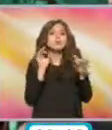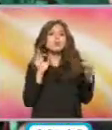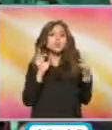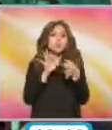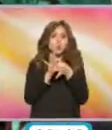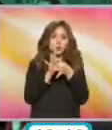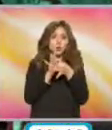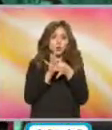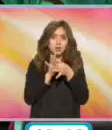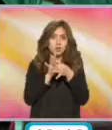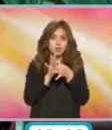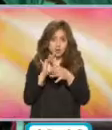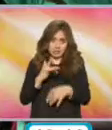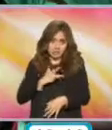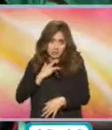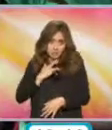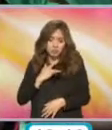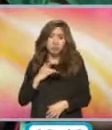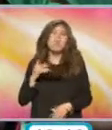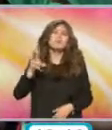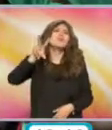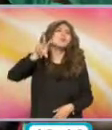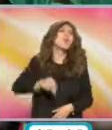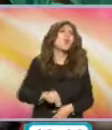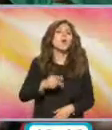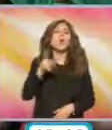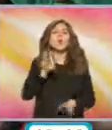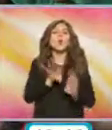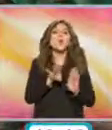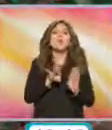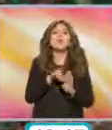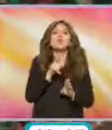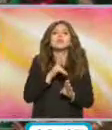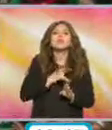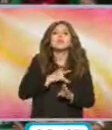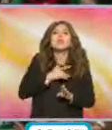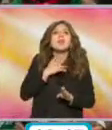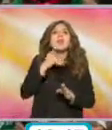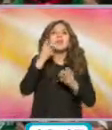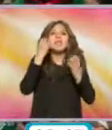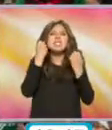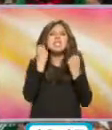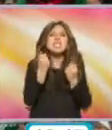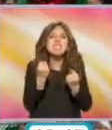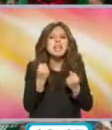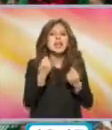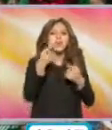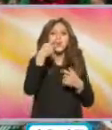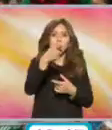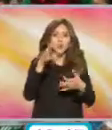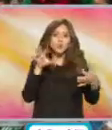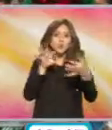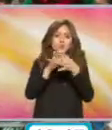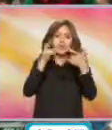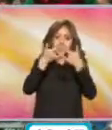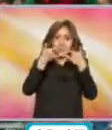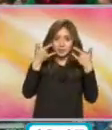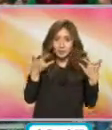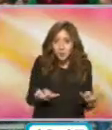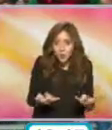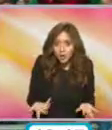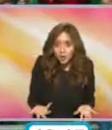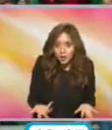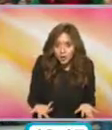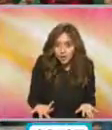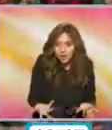solo es un sentimiento, es esta sensación maravillosa de sentir que eres parte de la historia. Claro. Porque, como